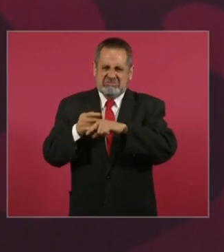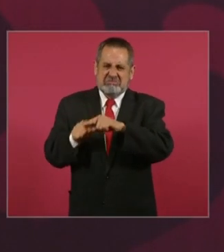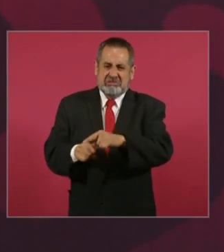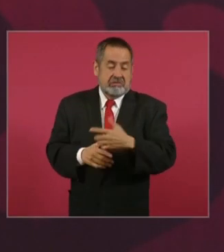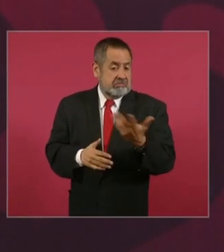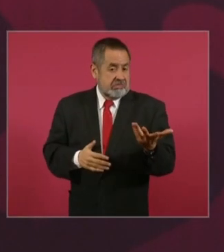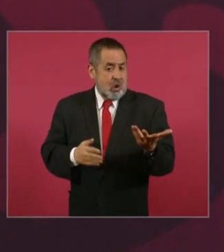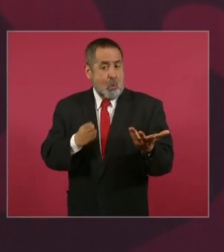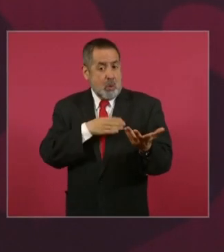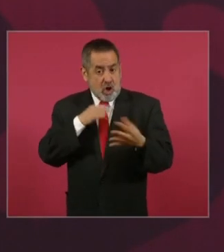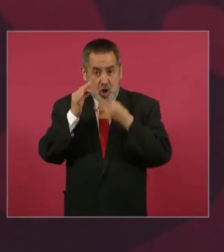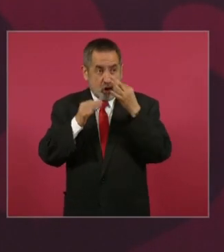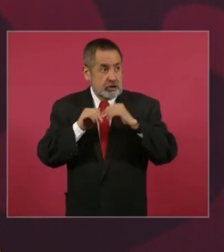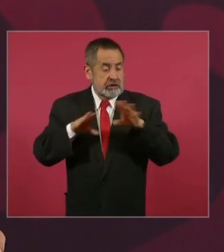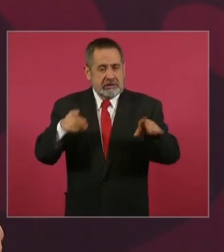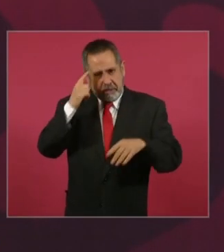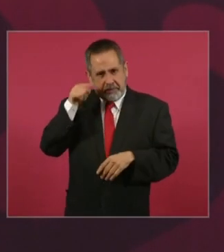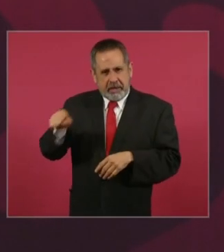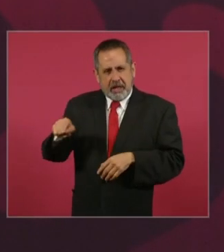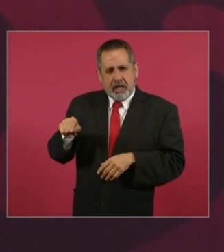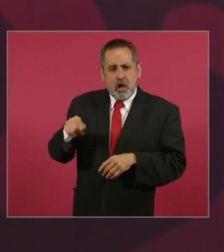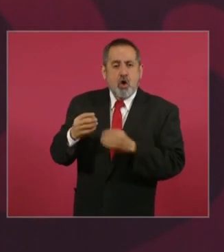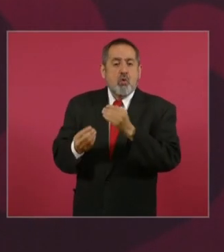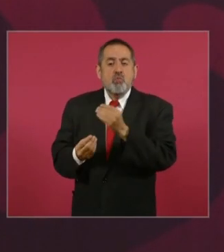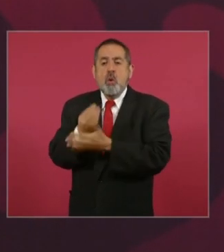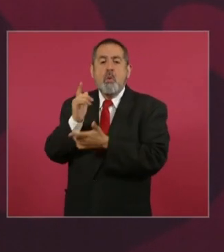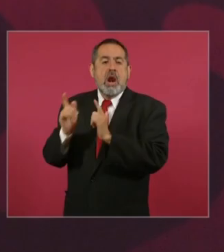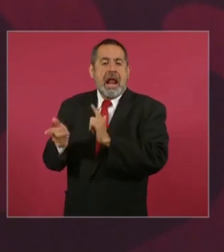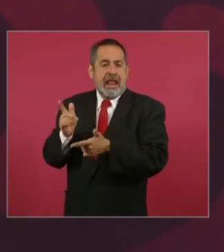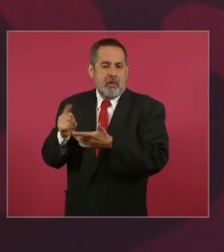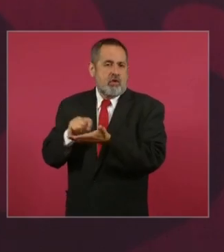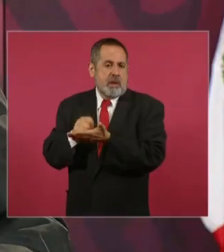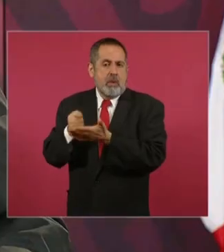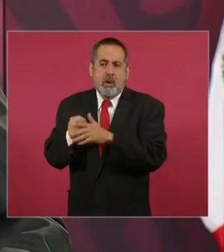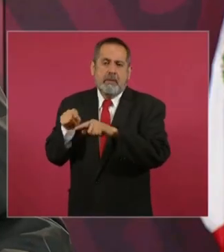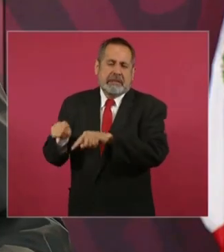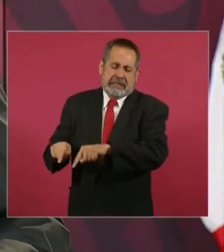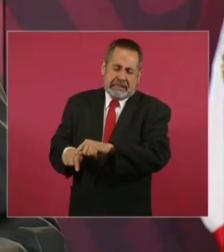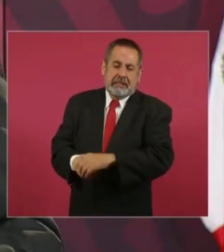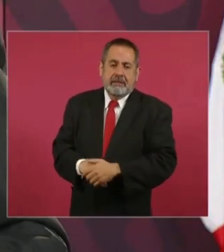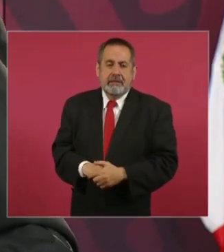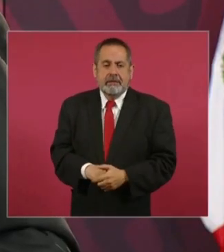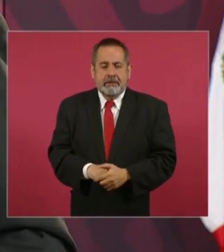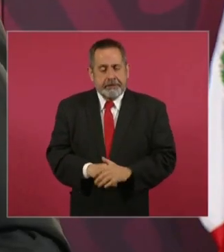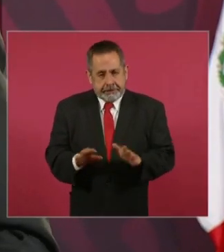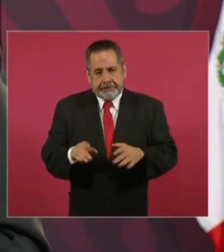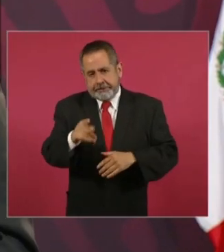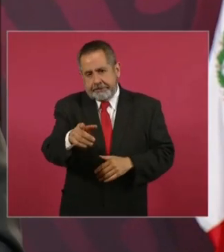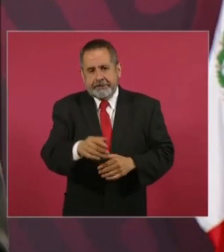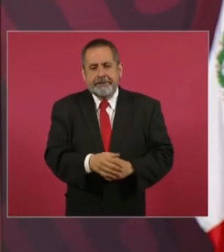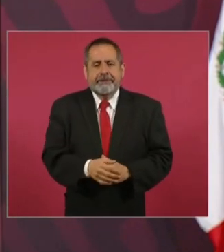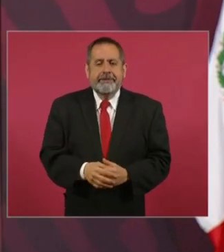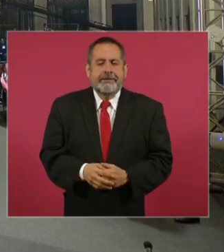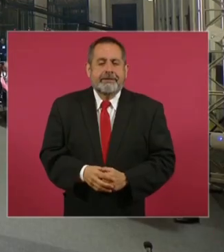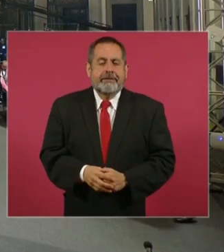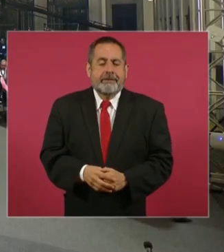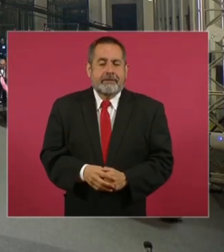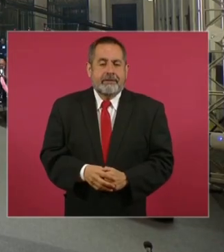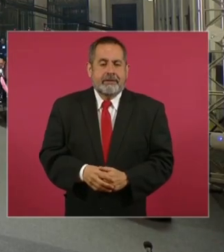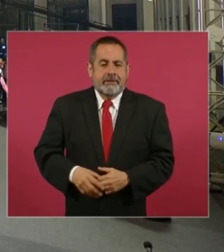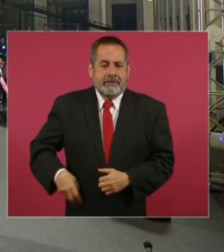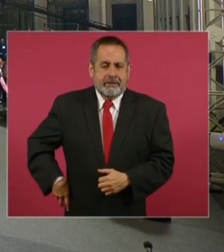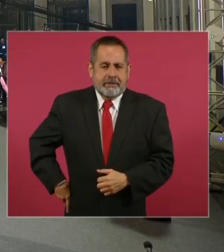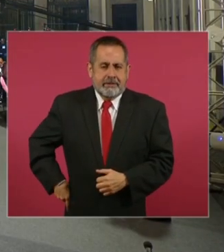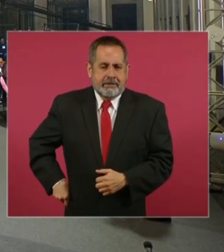buena noticia para Nuevo Laredo y para Tamaulipas. Ahora sí, ya. Ahora nos